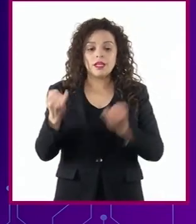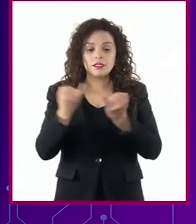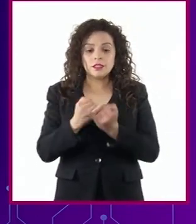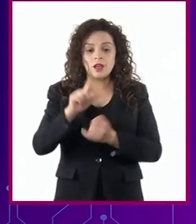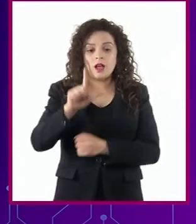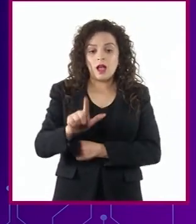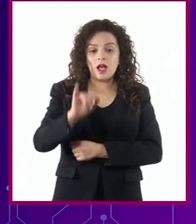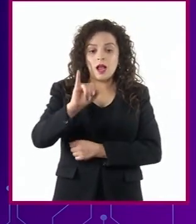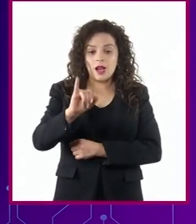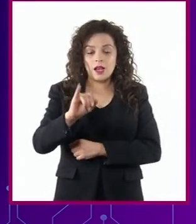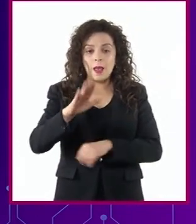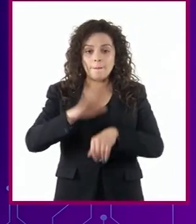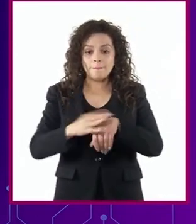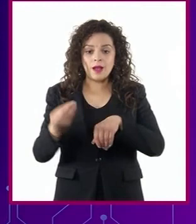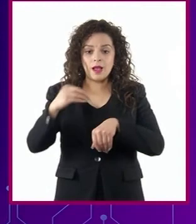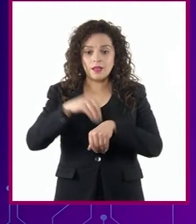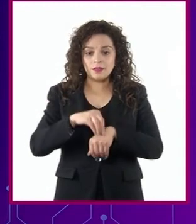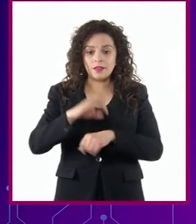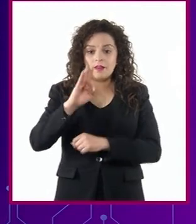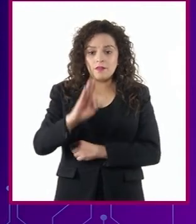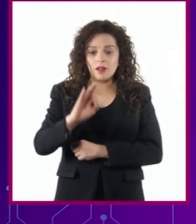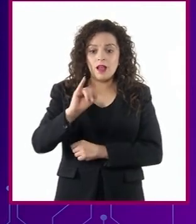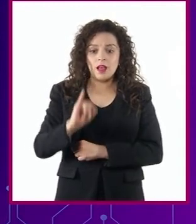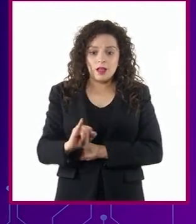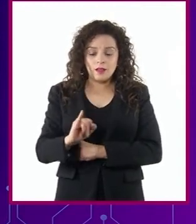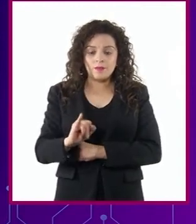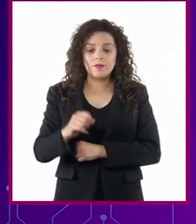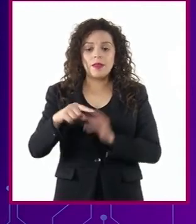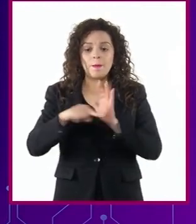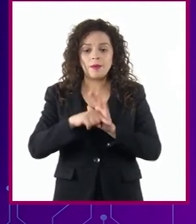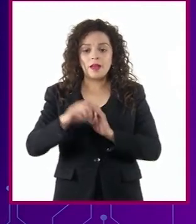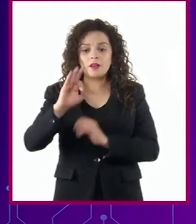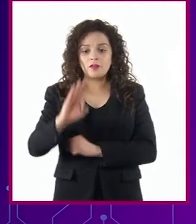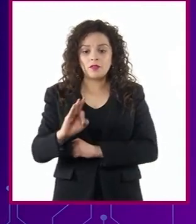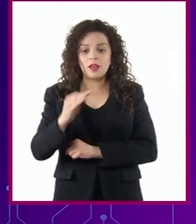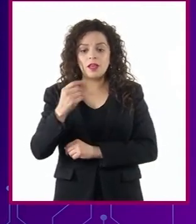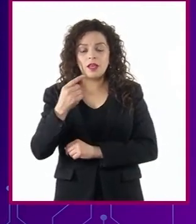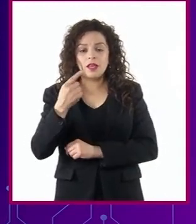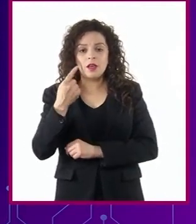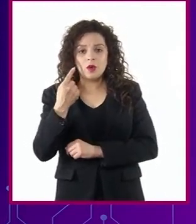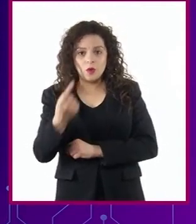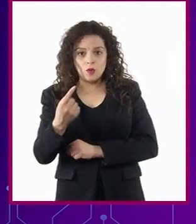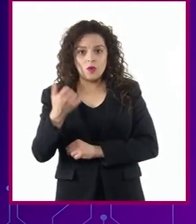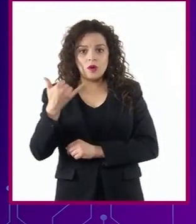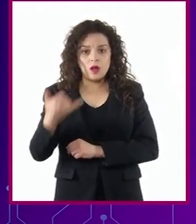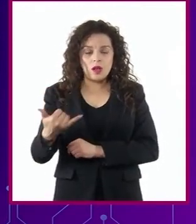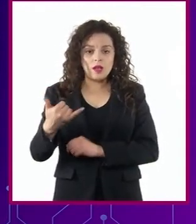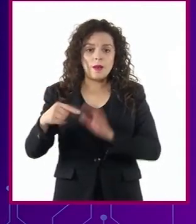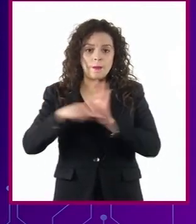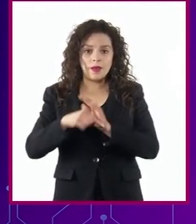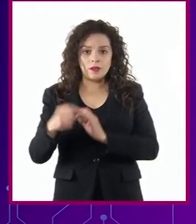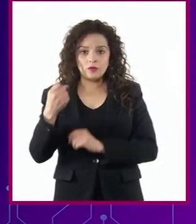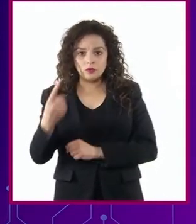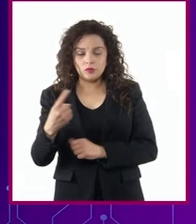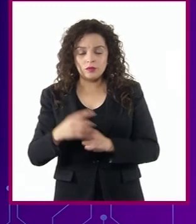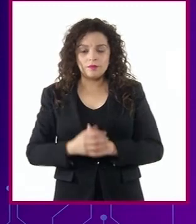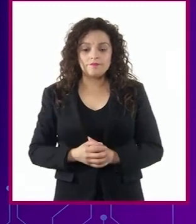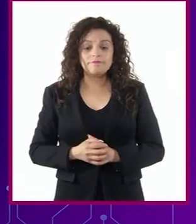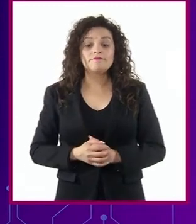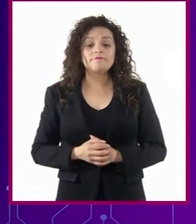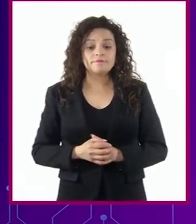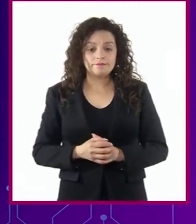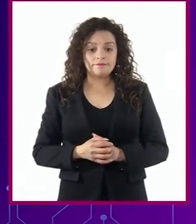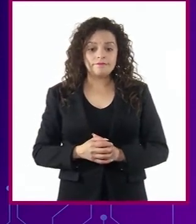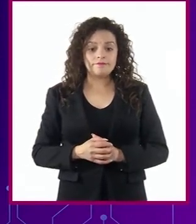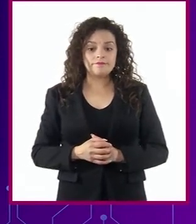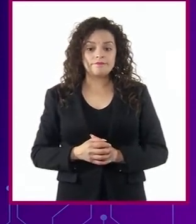frecuencia absoluta del intervalo donde se encuentra la moda, menos la frecuencia absoluta del intervalo anterior en el que se encuentra la